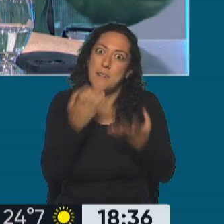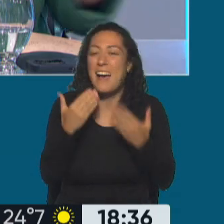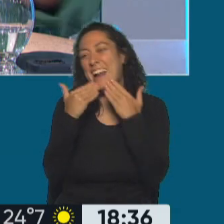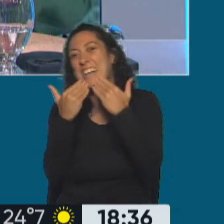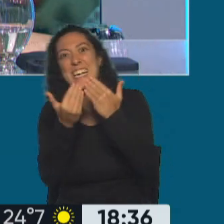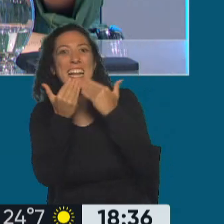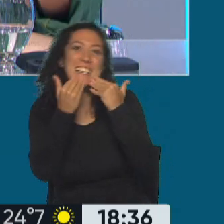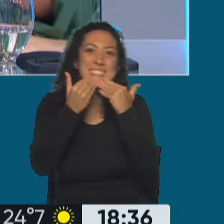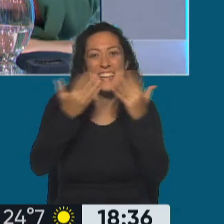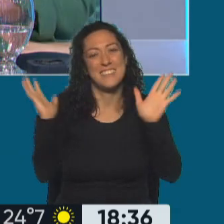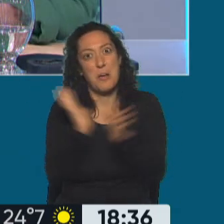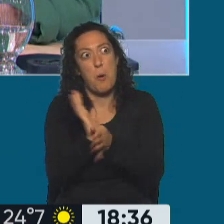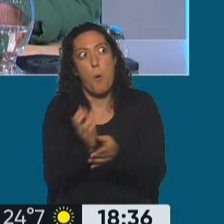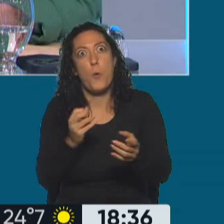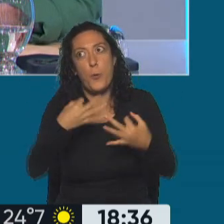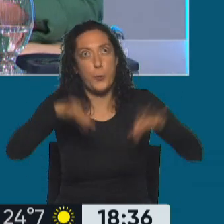gracias